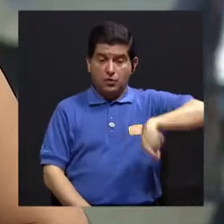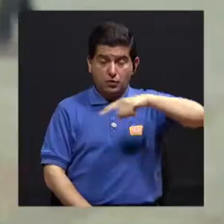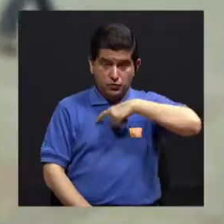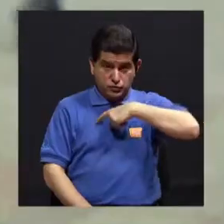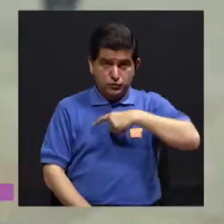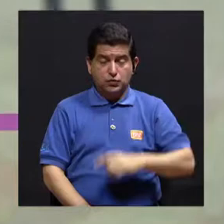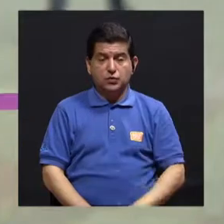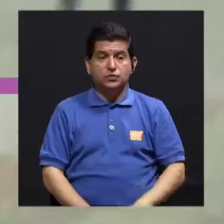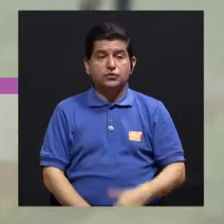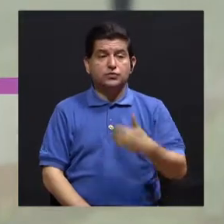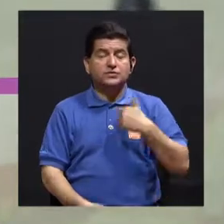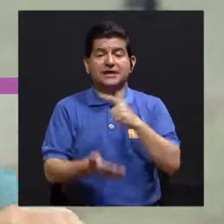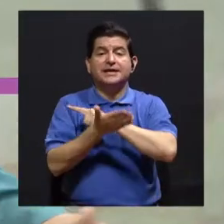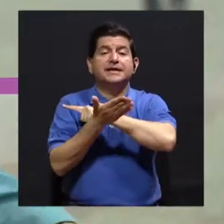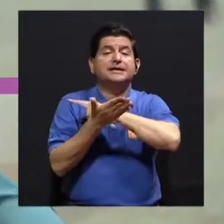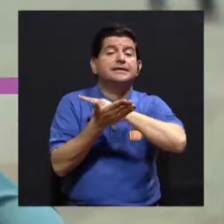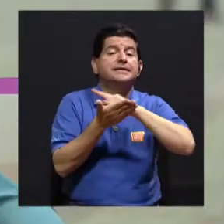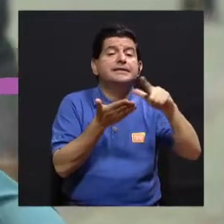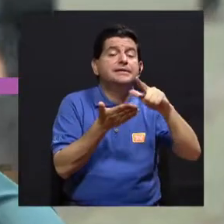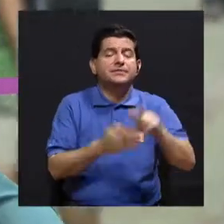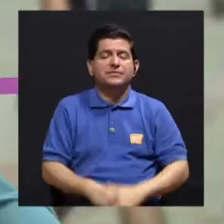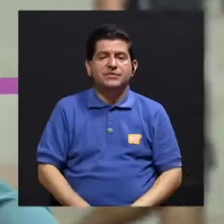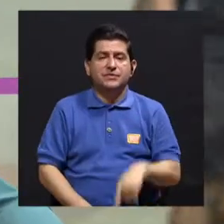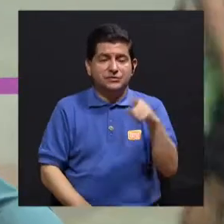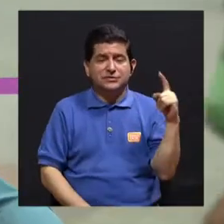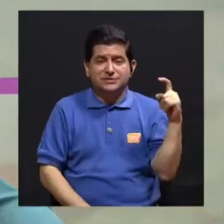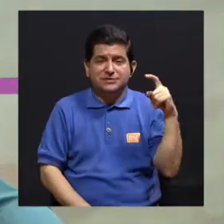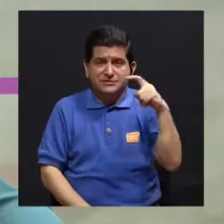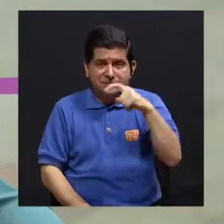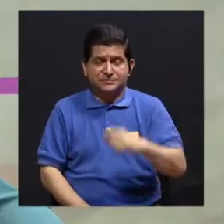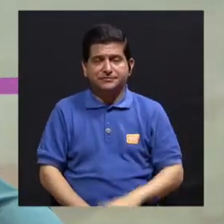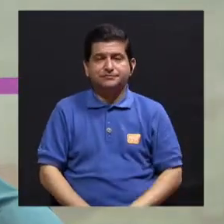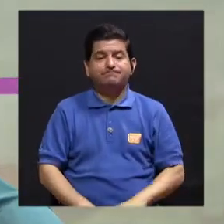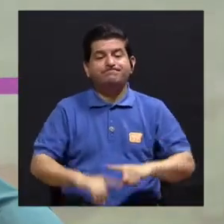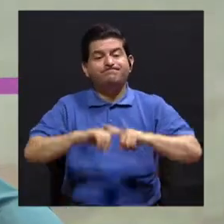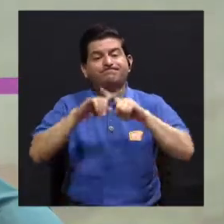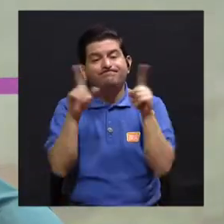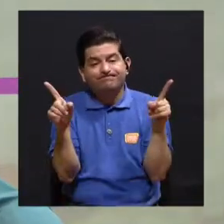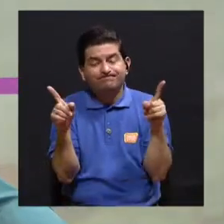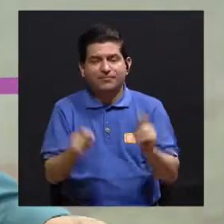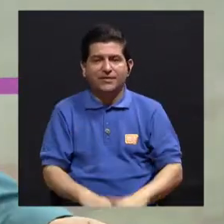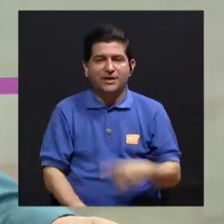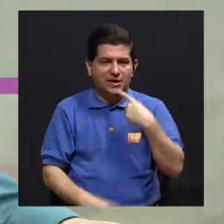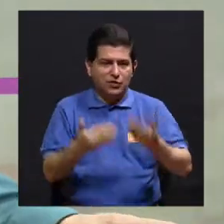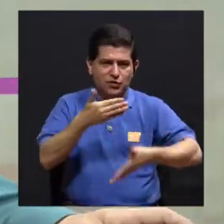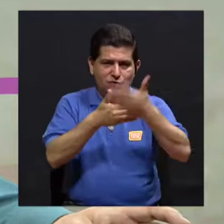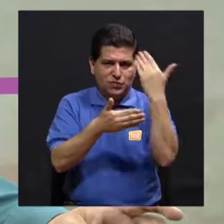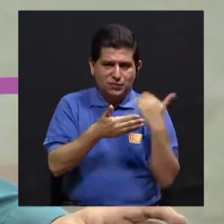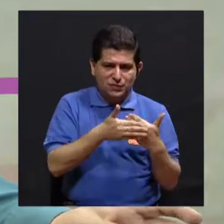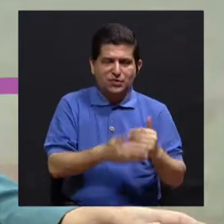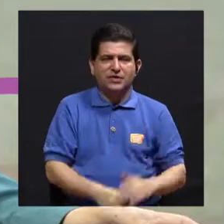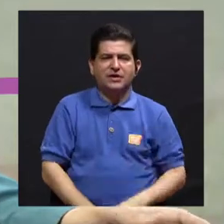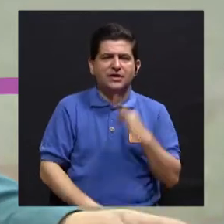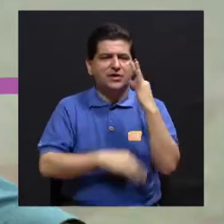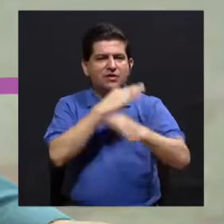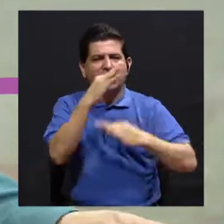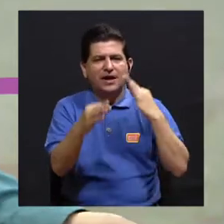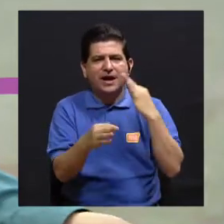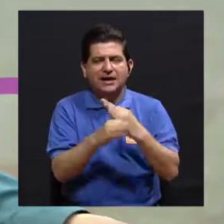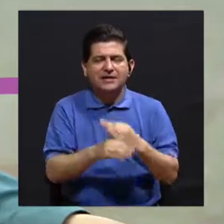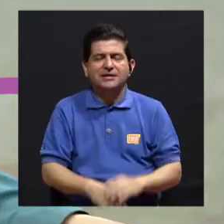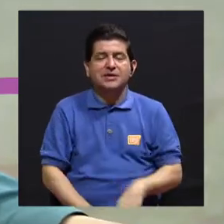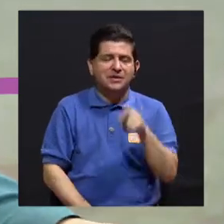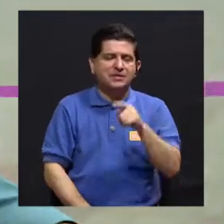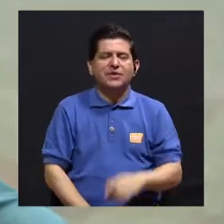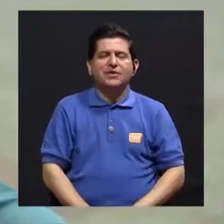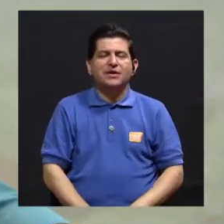deberíamos estar limpios, digamos, de parásitos, por decirlo así. Sin embargo, como le digo, hay especies que son